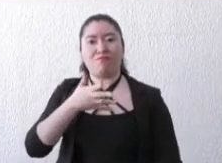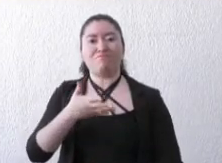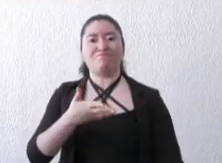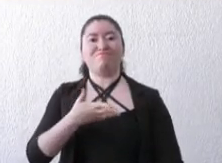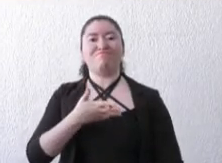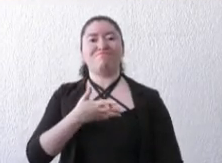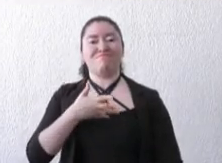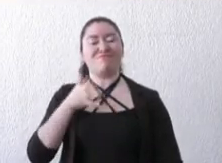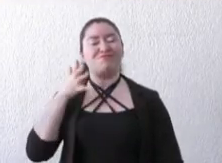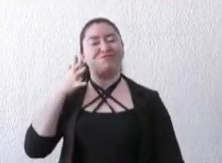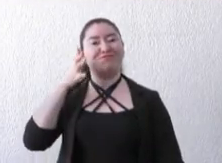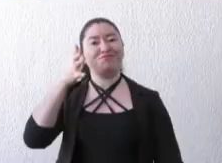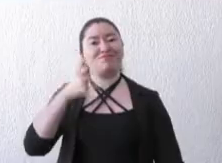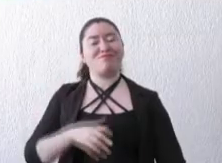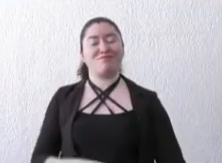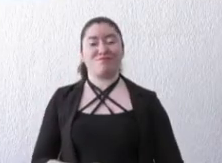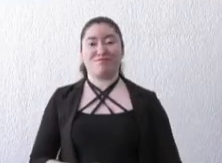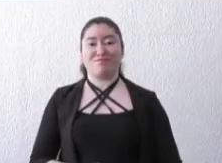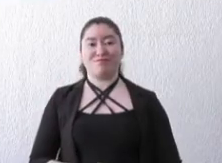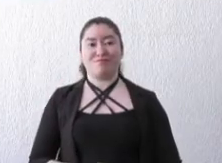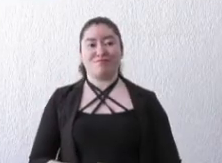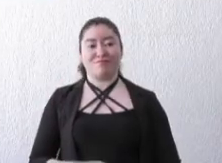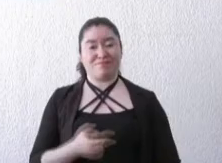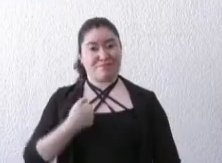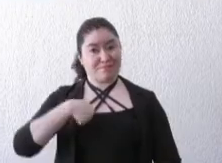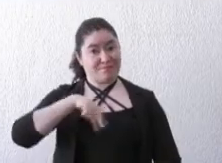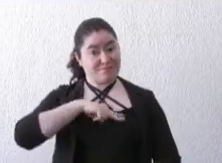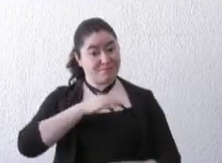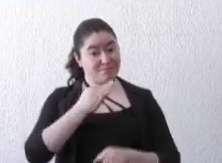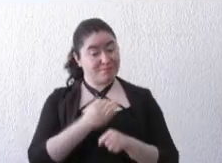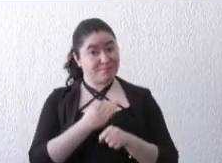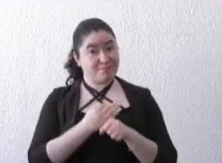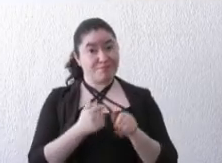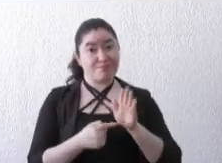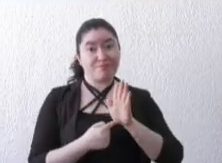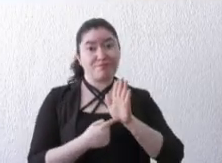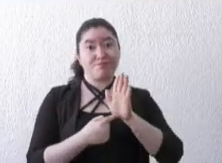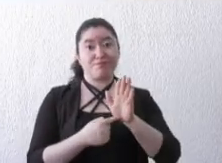Les queremos presentar esta caja negra.